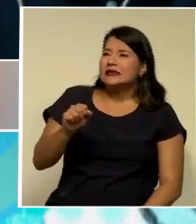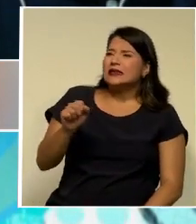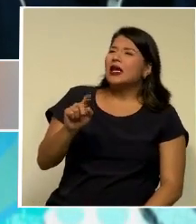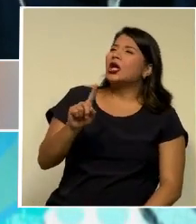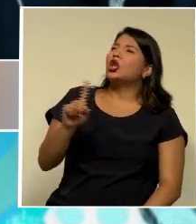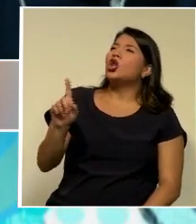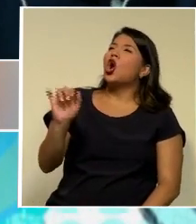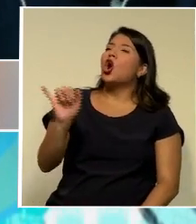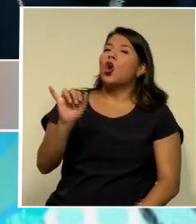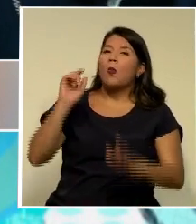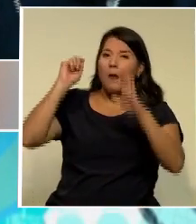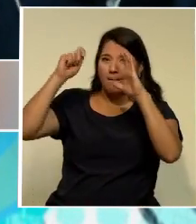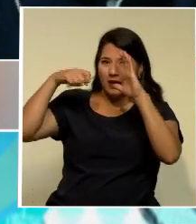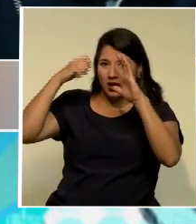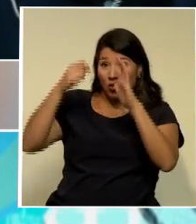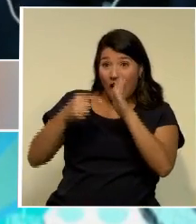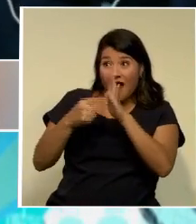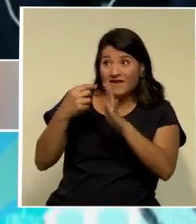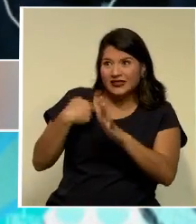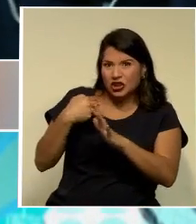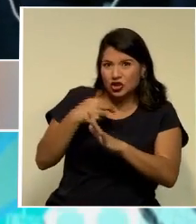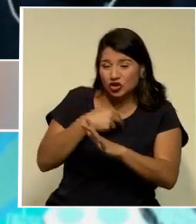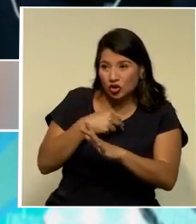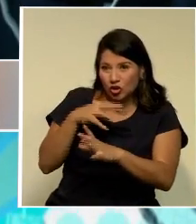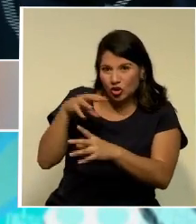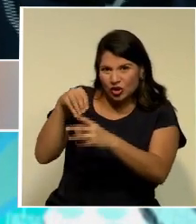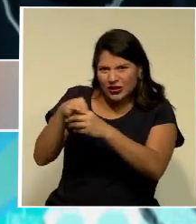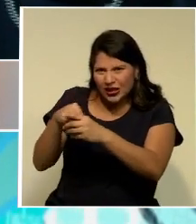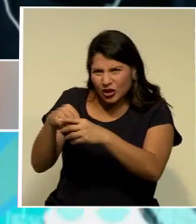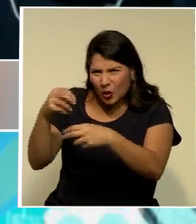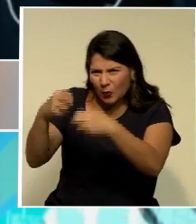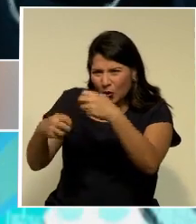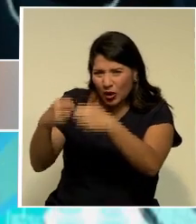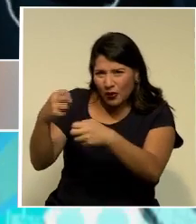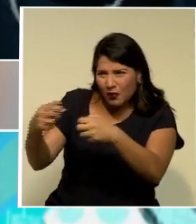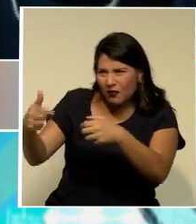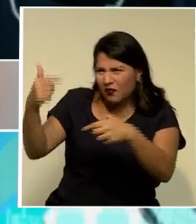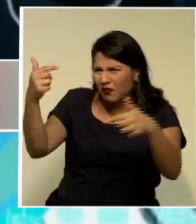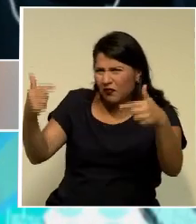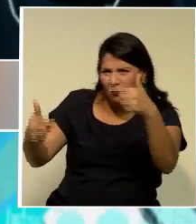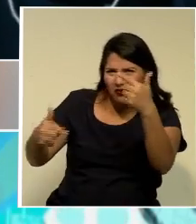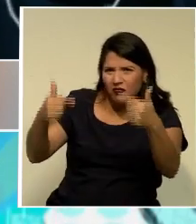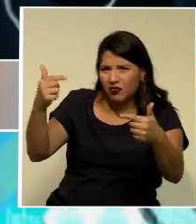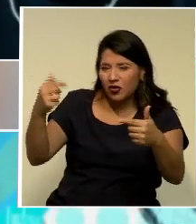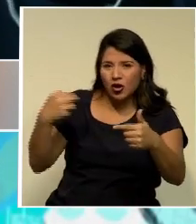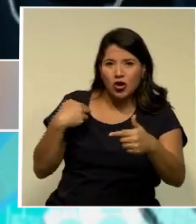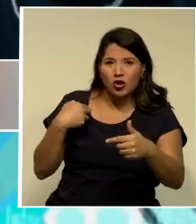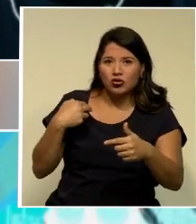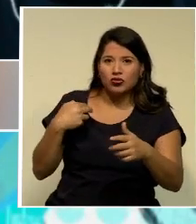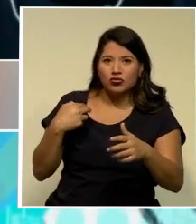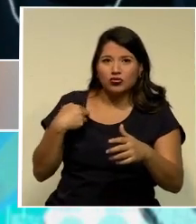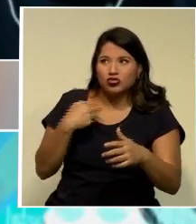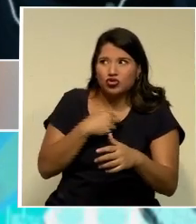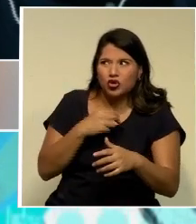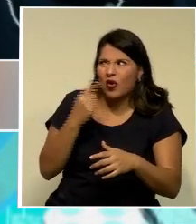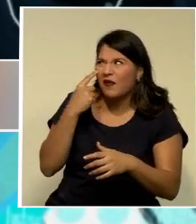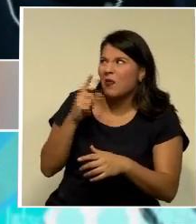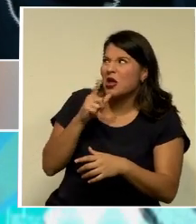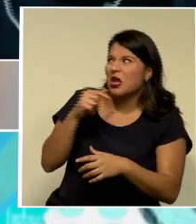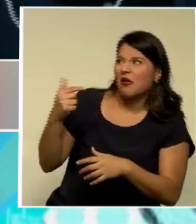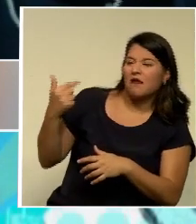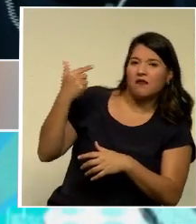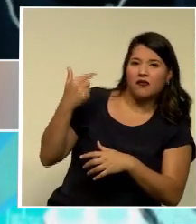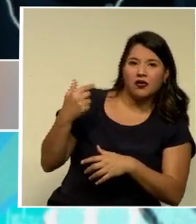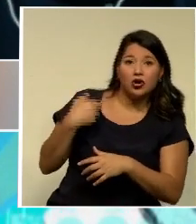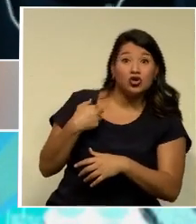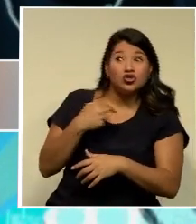las películas, o sea, cuando uno está en un conflicto armado, generalmente uno no ve de quién le está disparando a uno, todo el mundo está parapetado. Uno lo que oye son